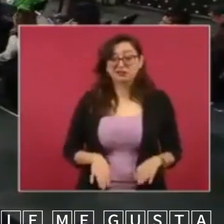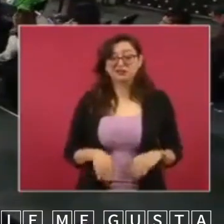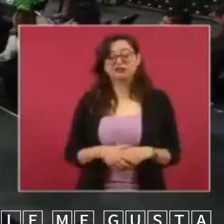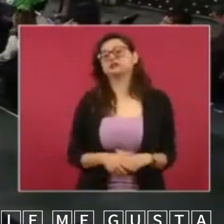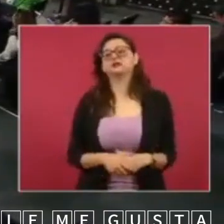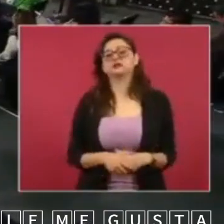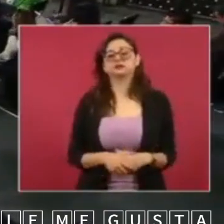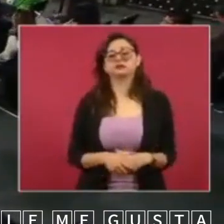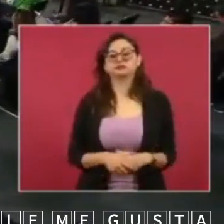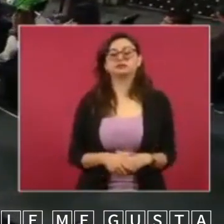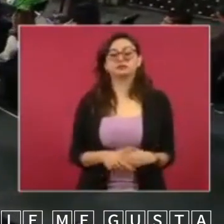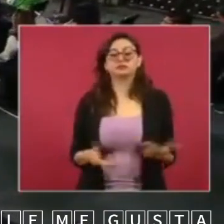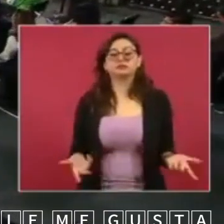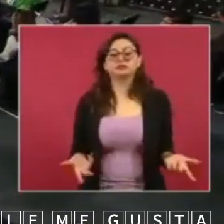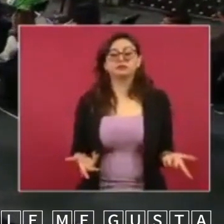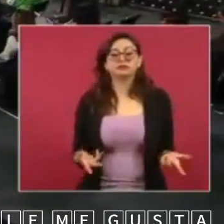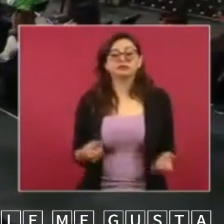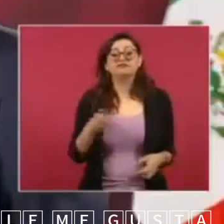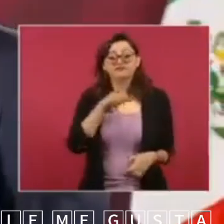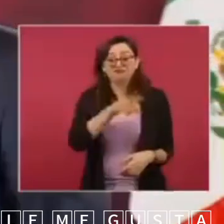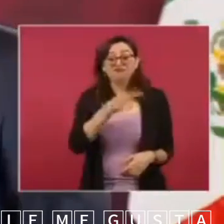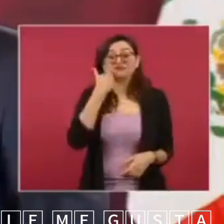destruir el palacio. Lo toman